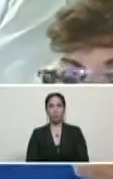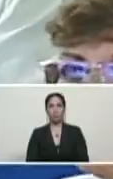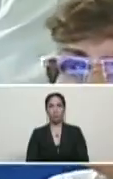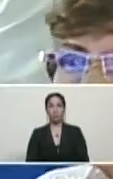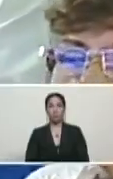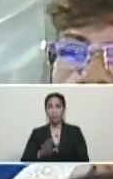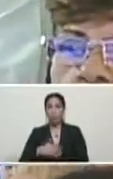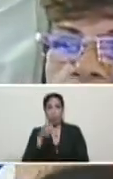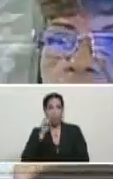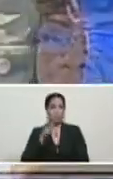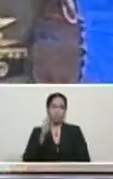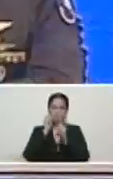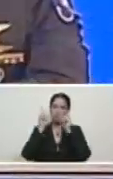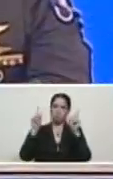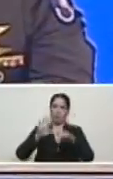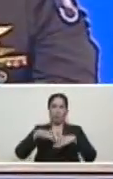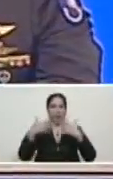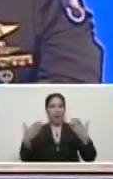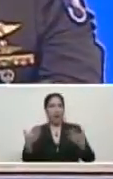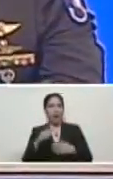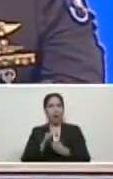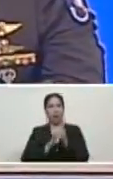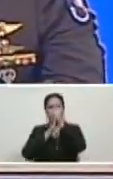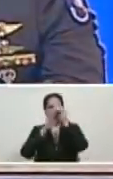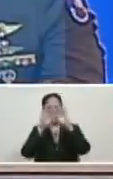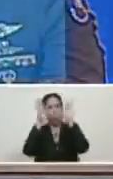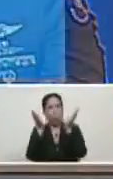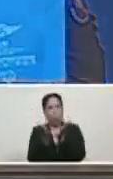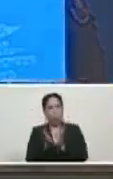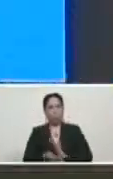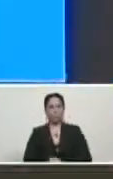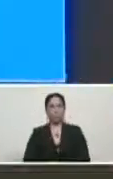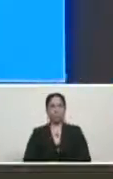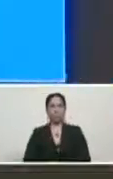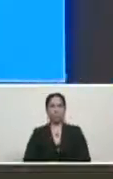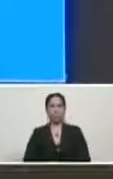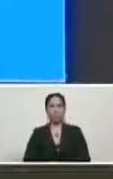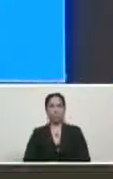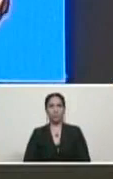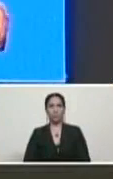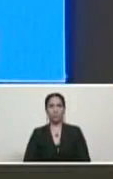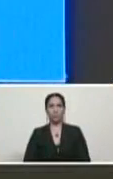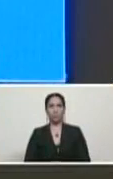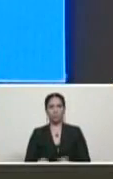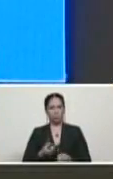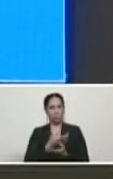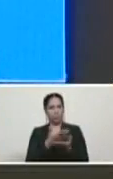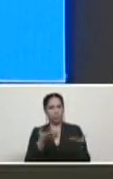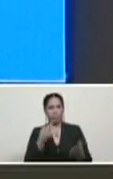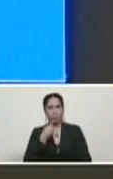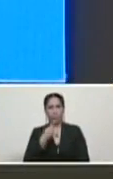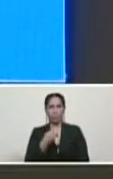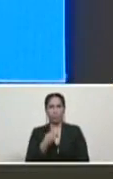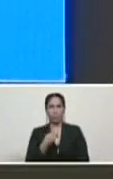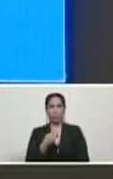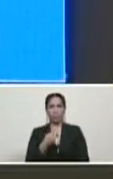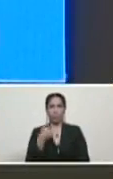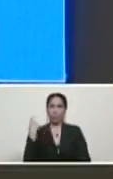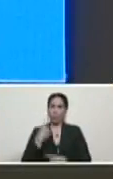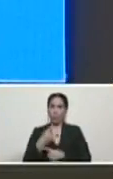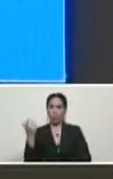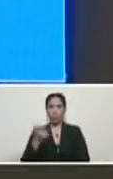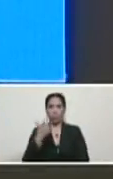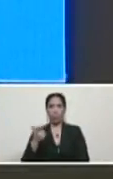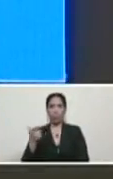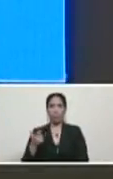podemos admirar grandes jefes militares, grandes líderes del mundo, de los siglos que ustedes quieran, podemos buscarlo.